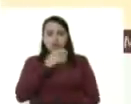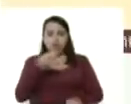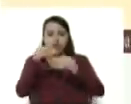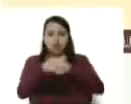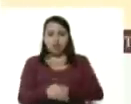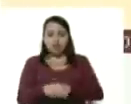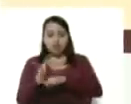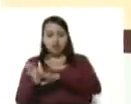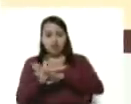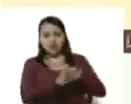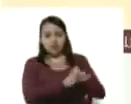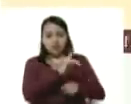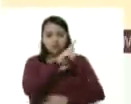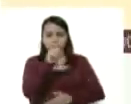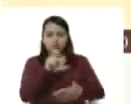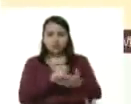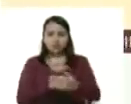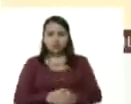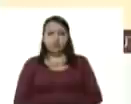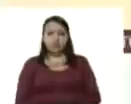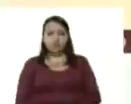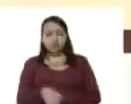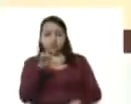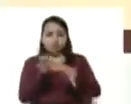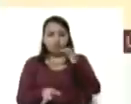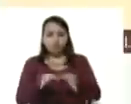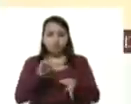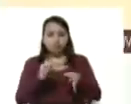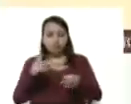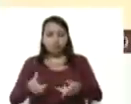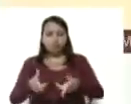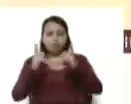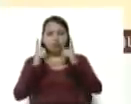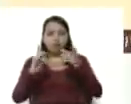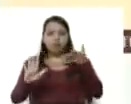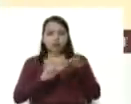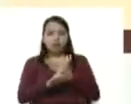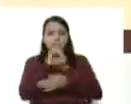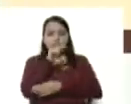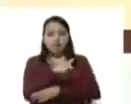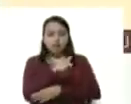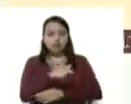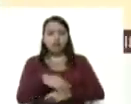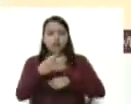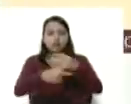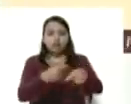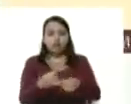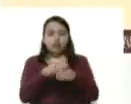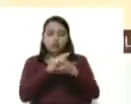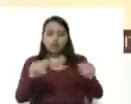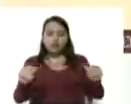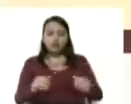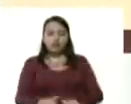por fuera por completo la judicialización posible sobre esta controversia territorial.